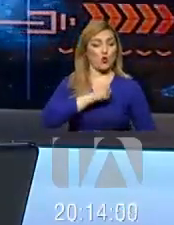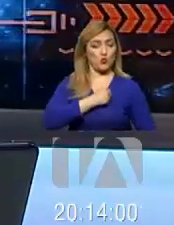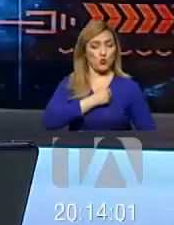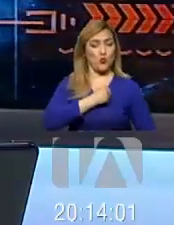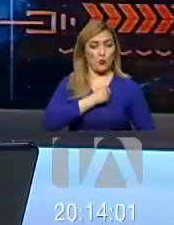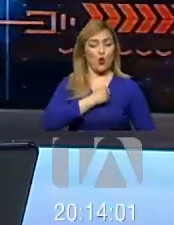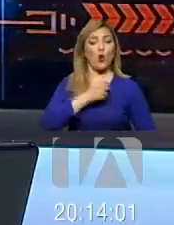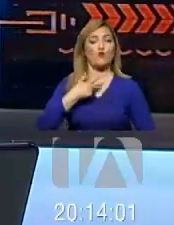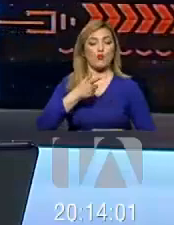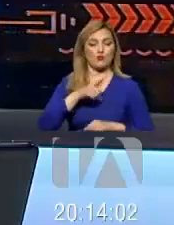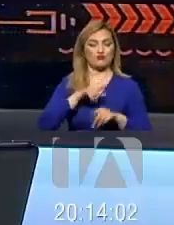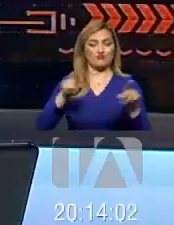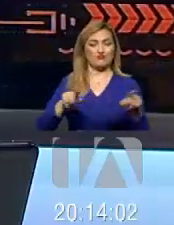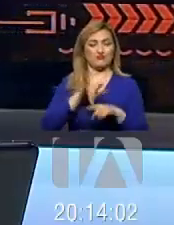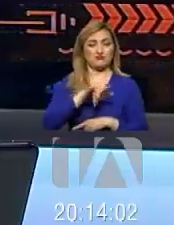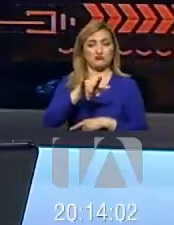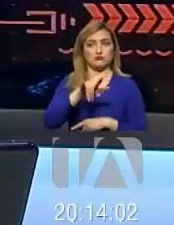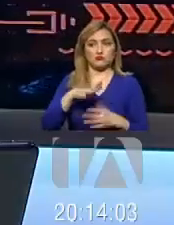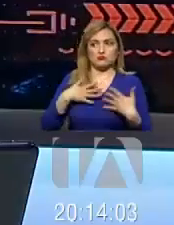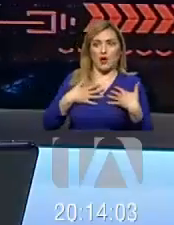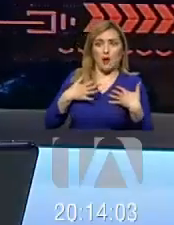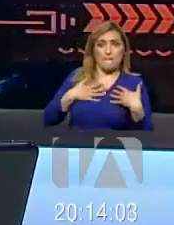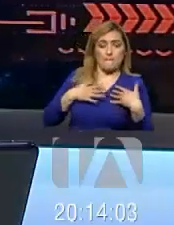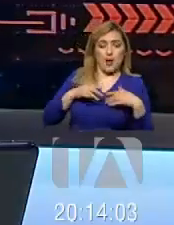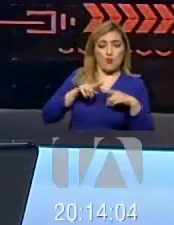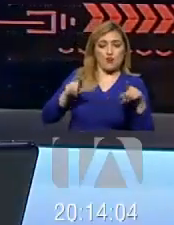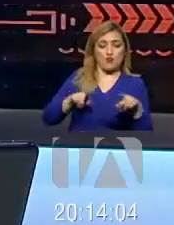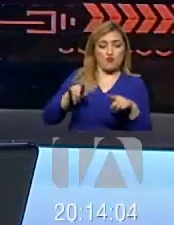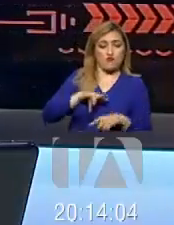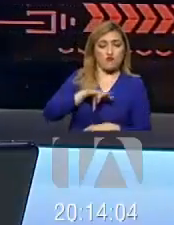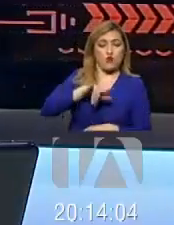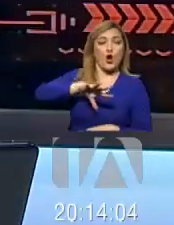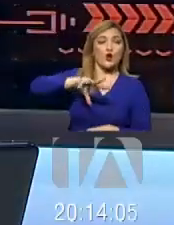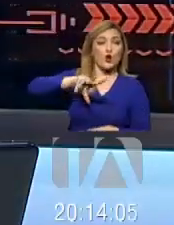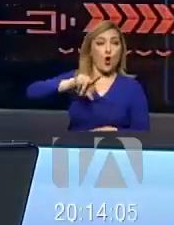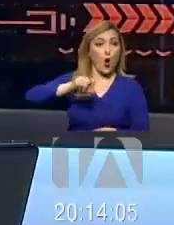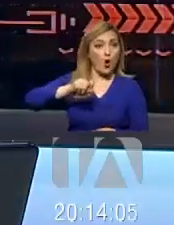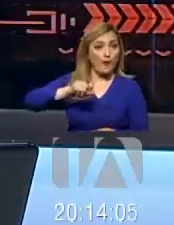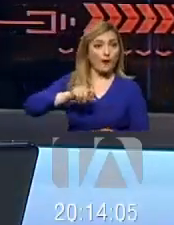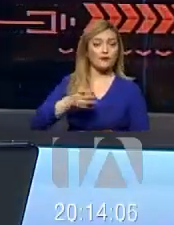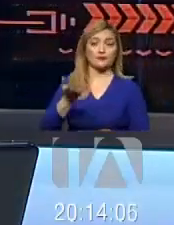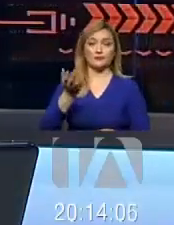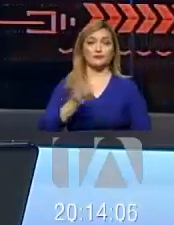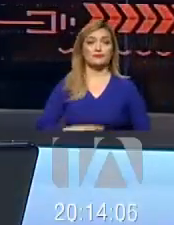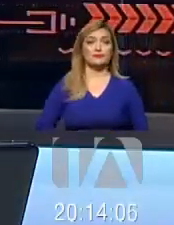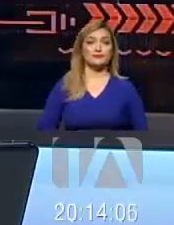Alfredo Adún, quien asegura que fue robada por su piloto. Aquí más declaraciones.